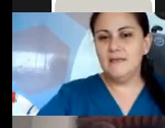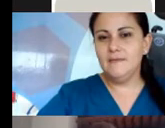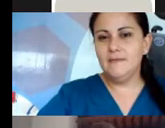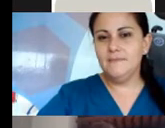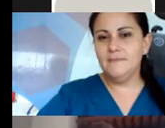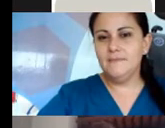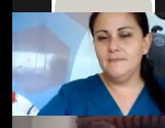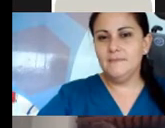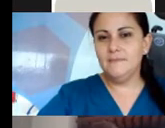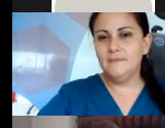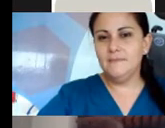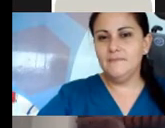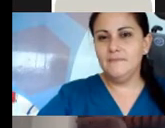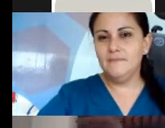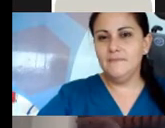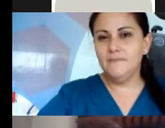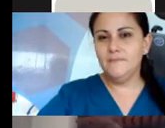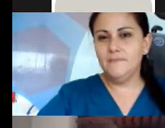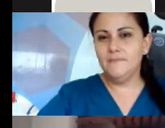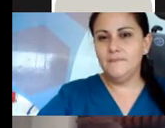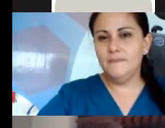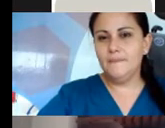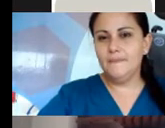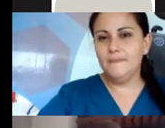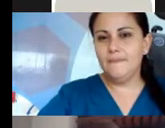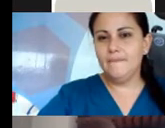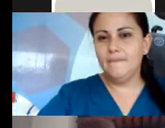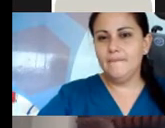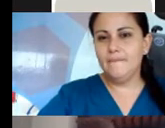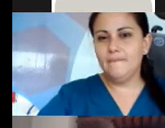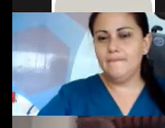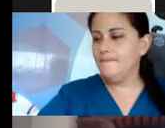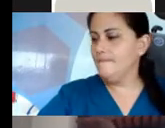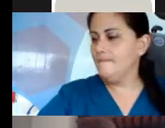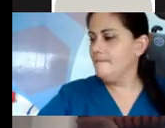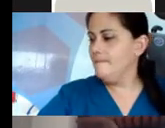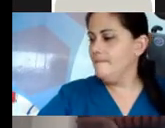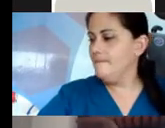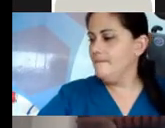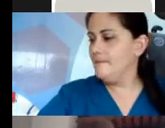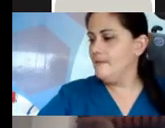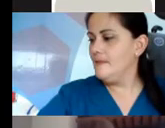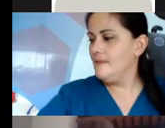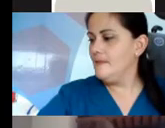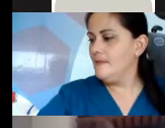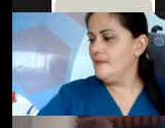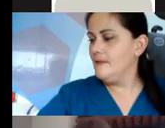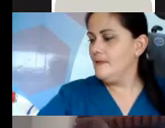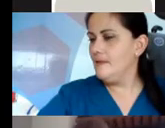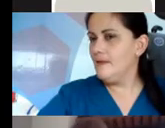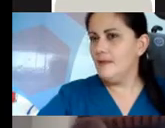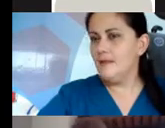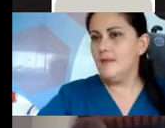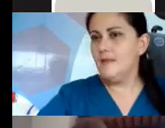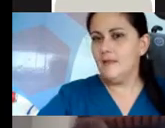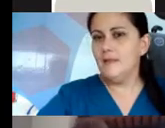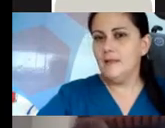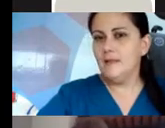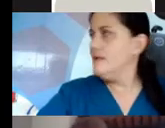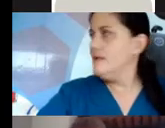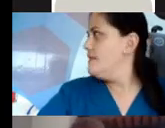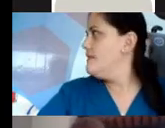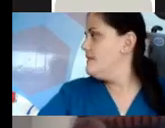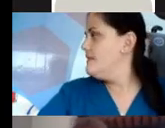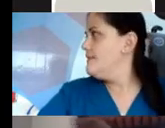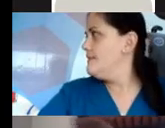altura, profundidad y, ¿por qué no, lateralización? Están pidiendo todo esto más estas dos bolitas de acero, la que